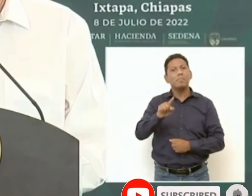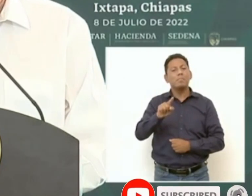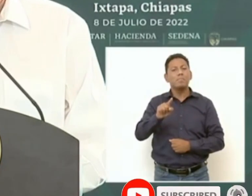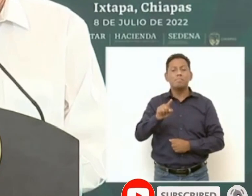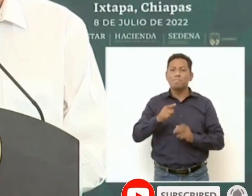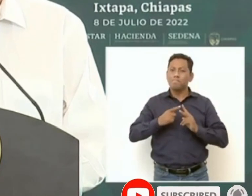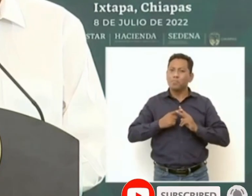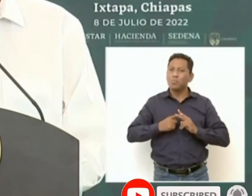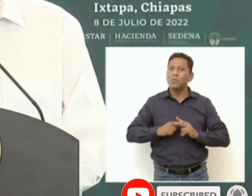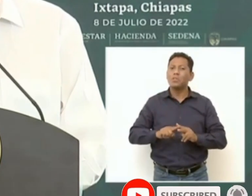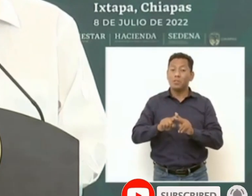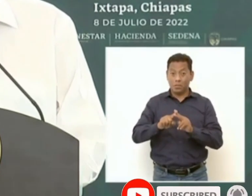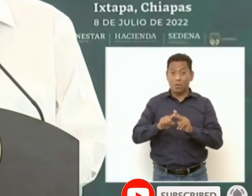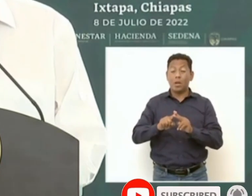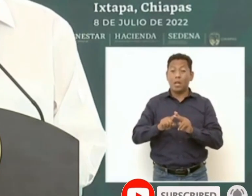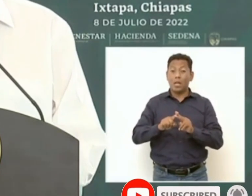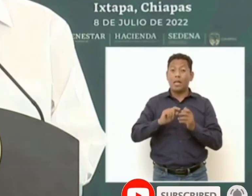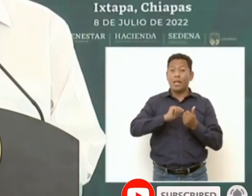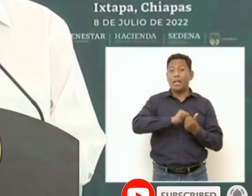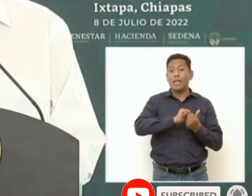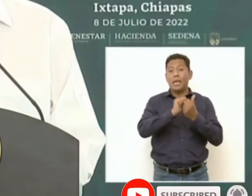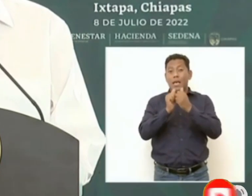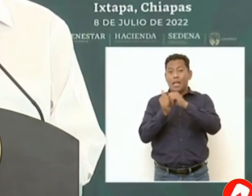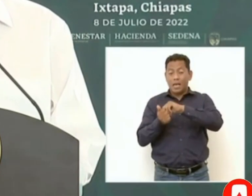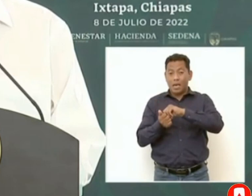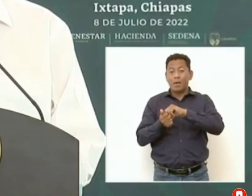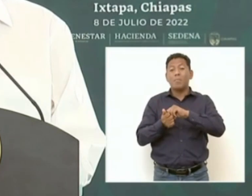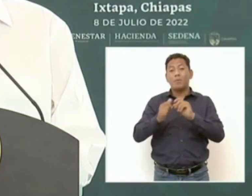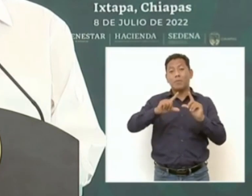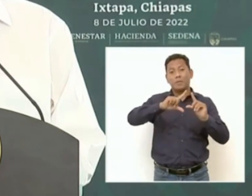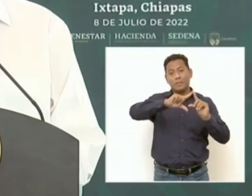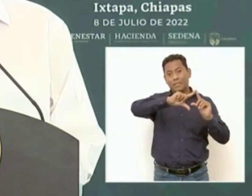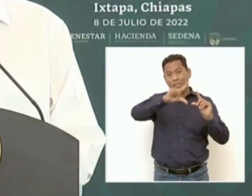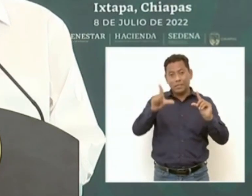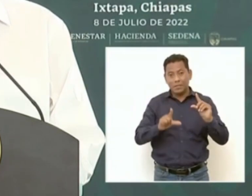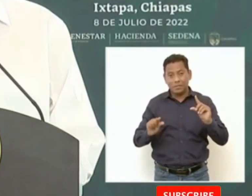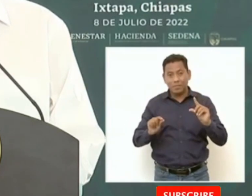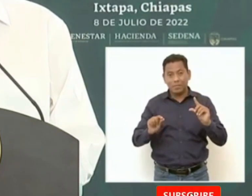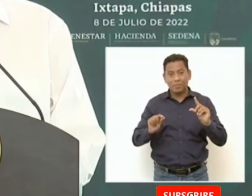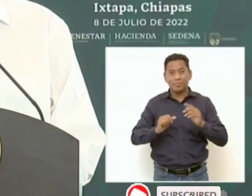el inicio de esta transformación en nuestro país.